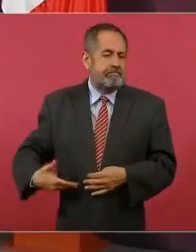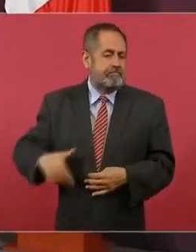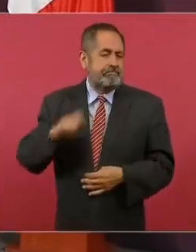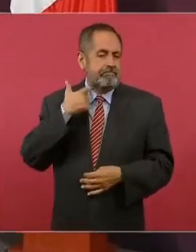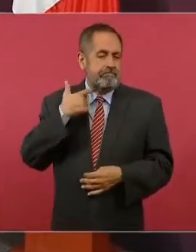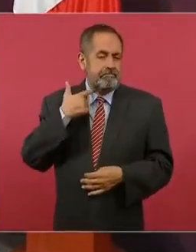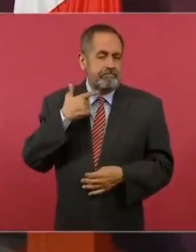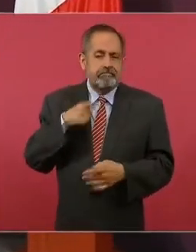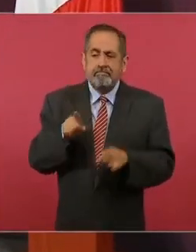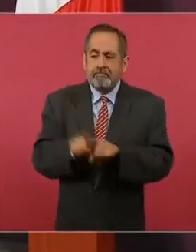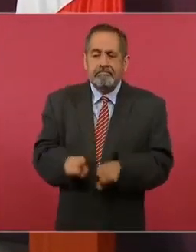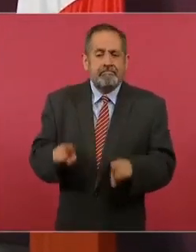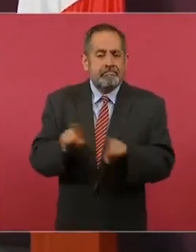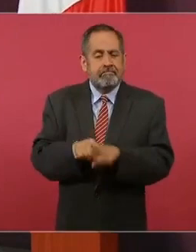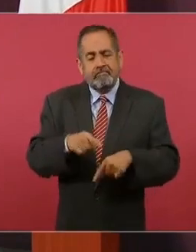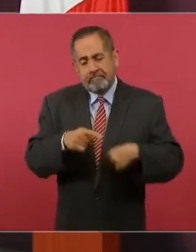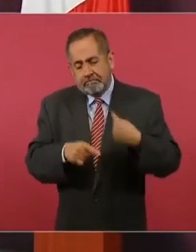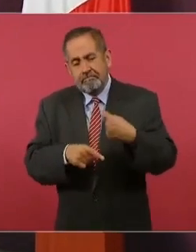gobiernos.